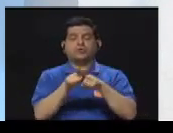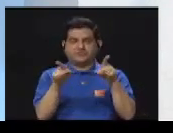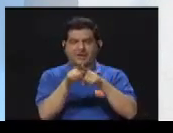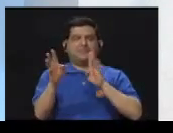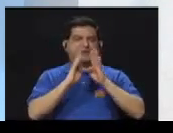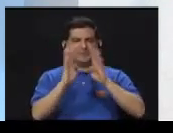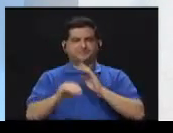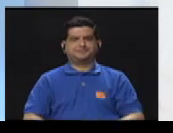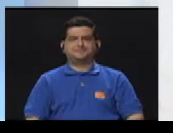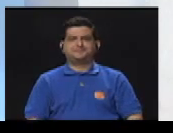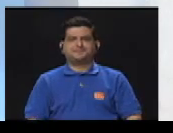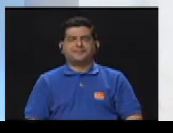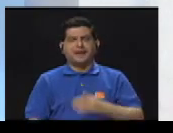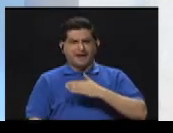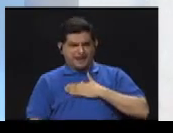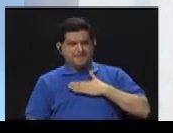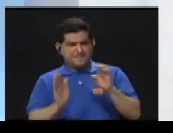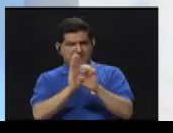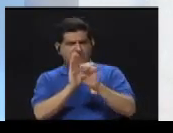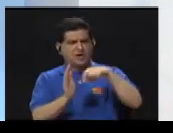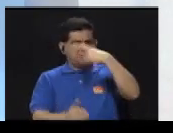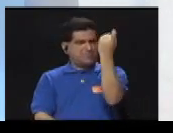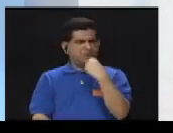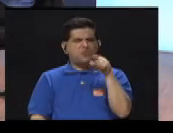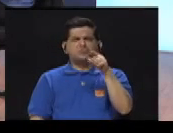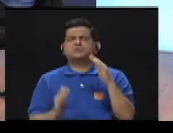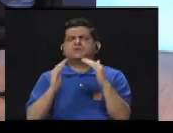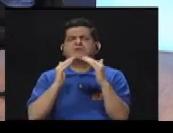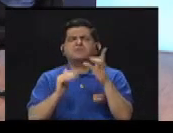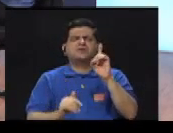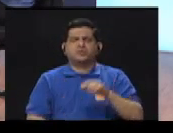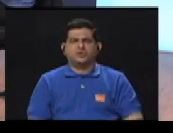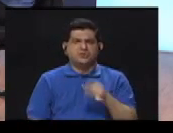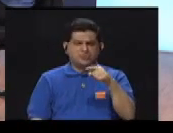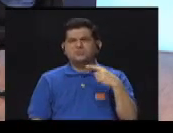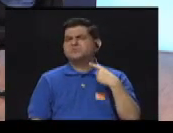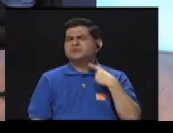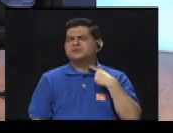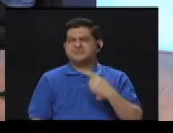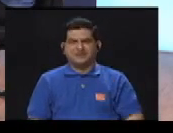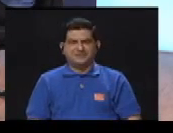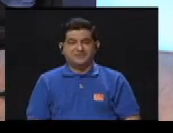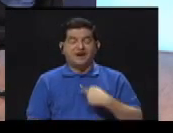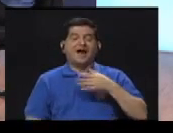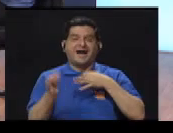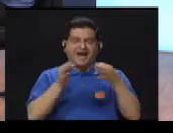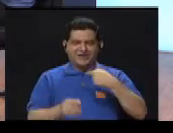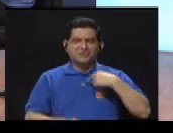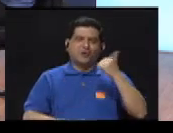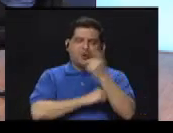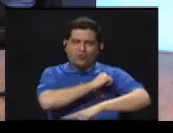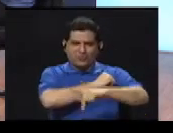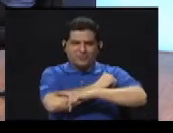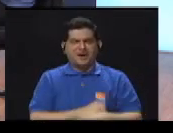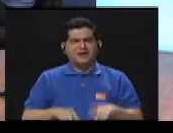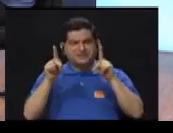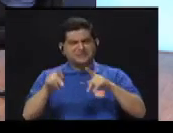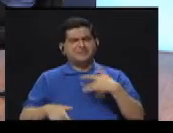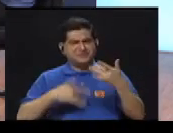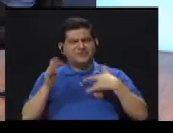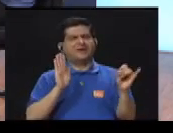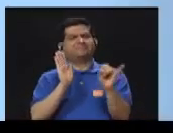hablar. Claro. Entonces a mí, digamos, por ejemplo, me preguntaban que dónde era yo por el acento. Entonces ya uno contaba que uno era de otro país y bueno, ellos se